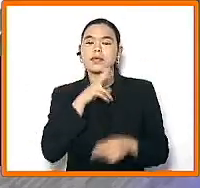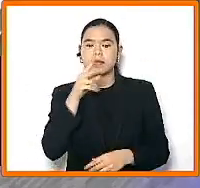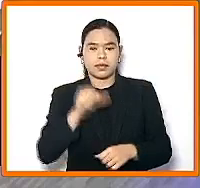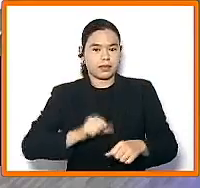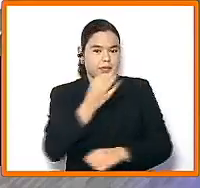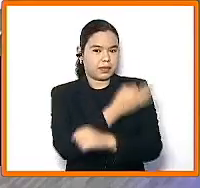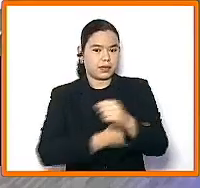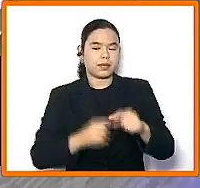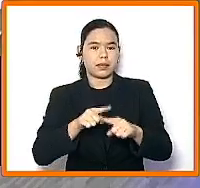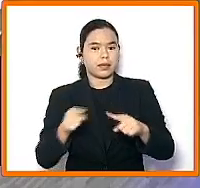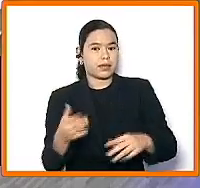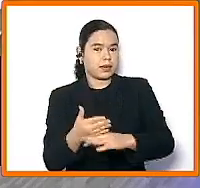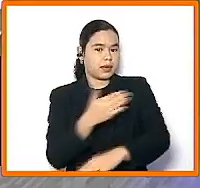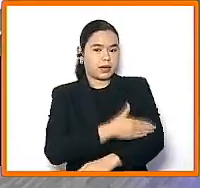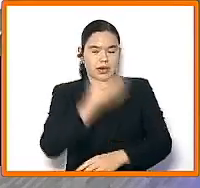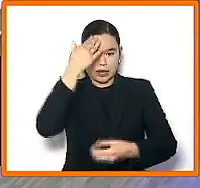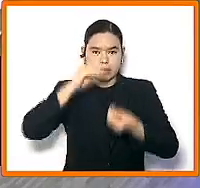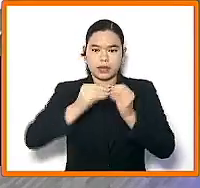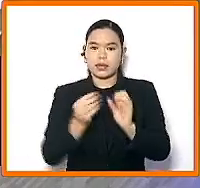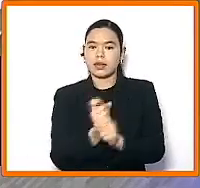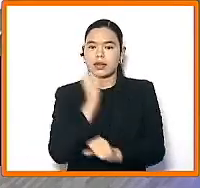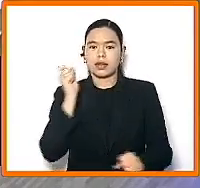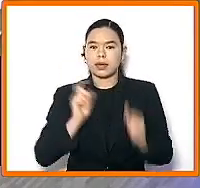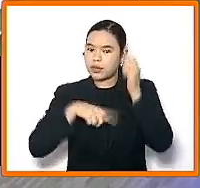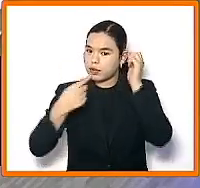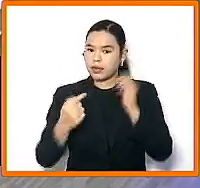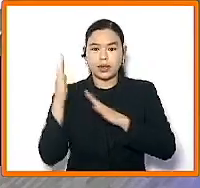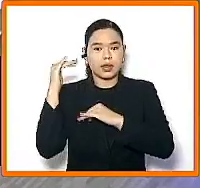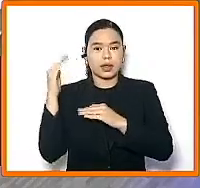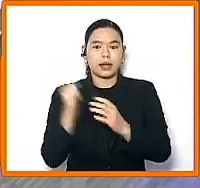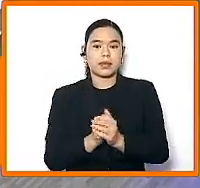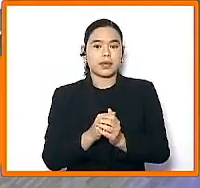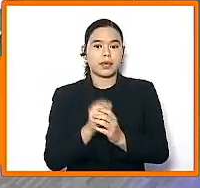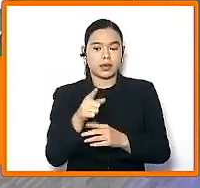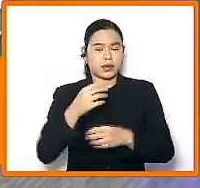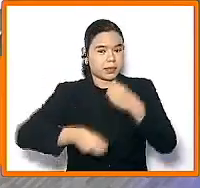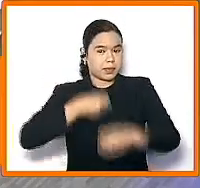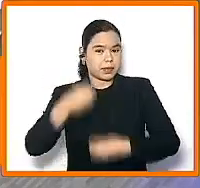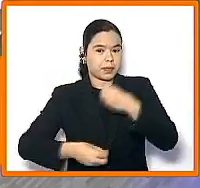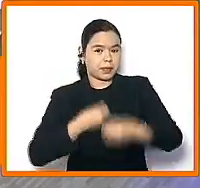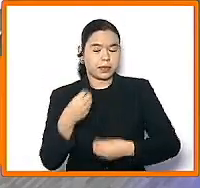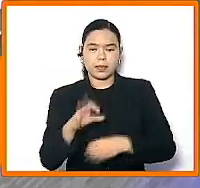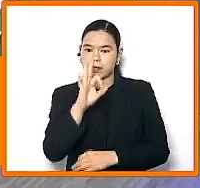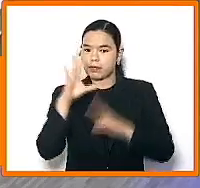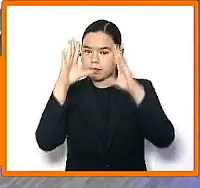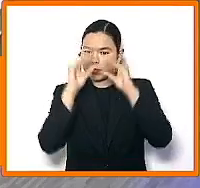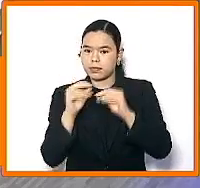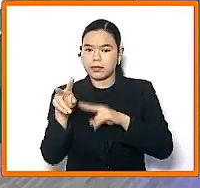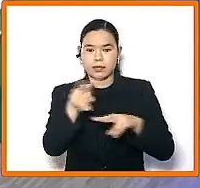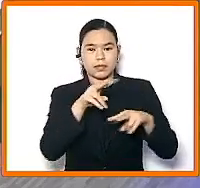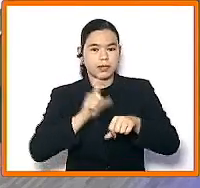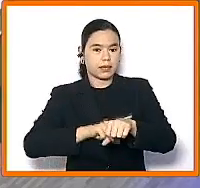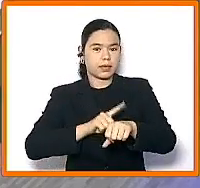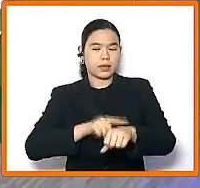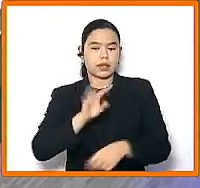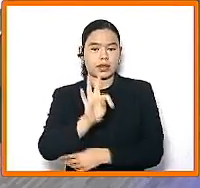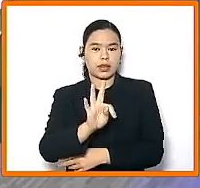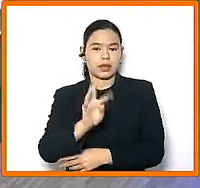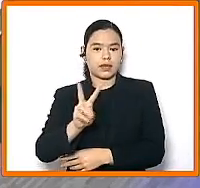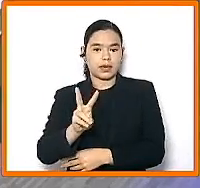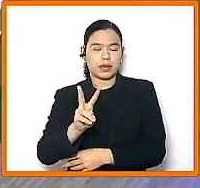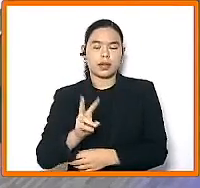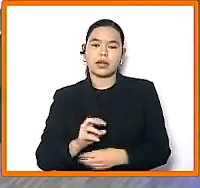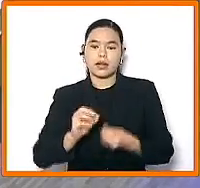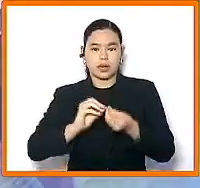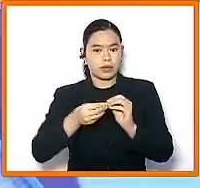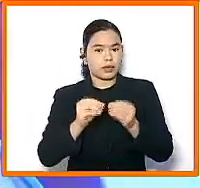tarde. Pero antes de conocer el número ganador para Diaria, los esperamos en nuestro sorteo a las 9 de la noche, que será transmitido por Canal 5. Tu